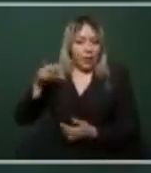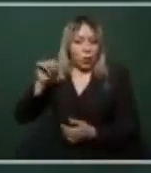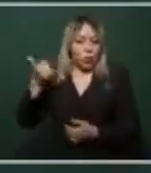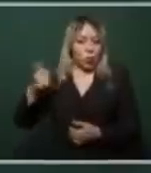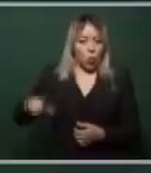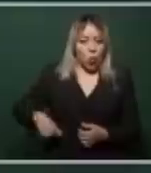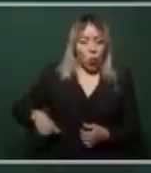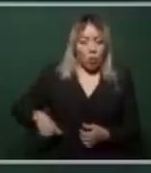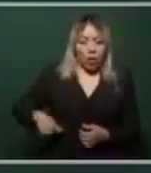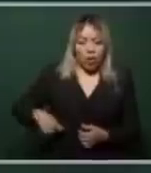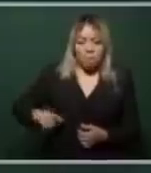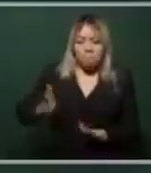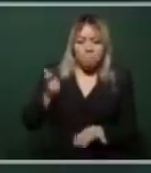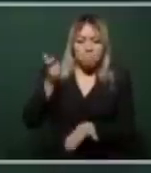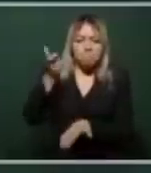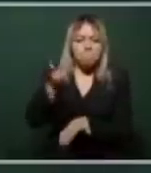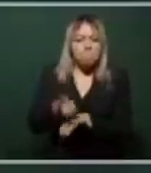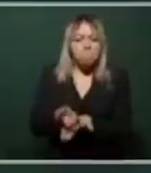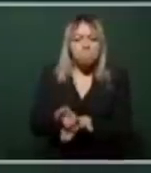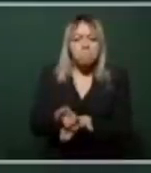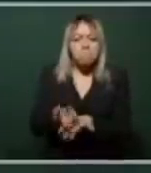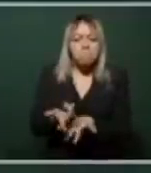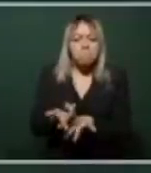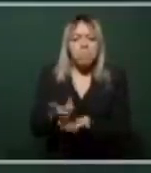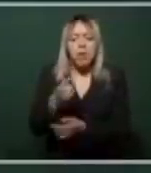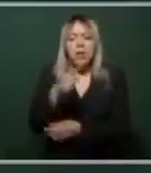había invertido